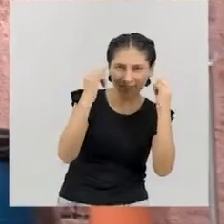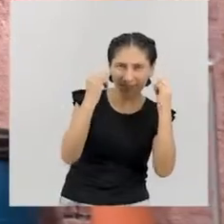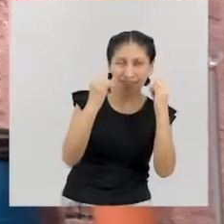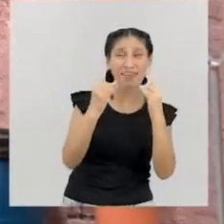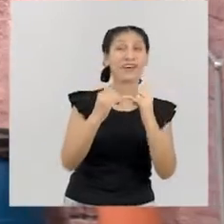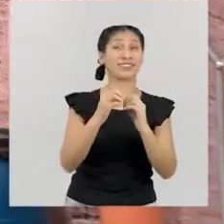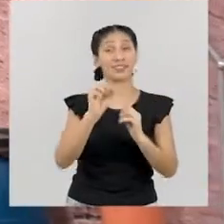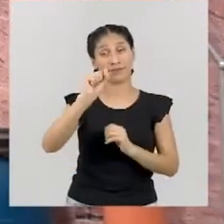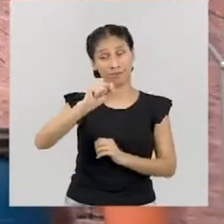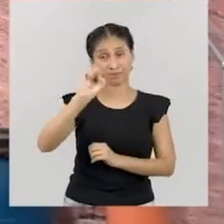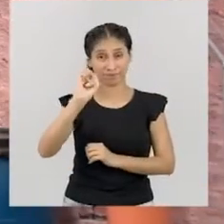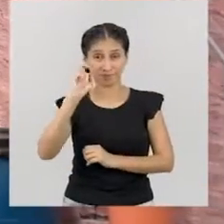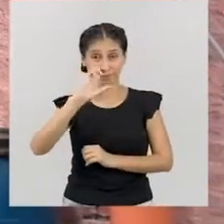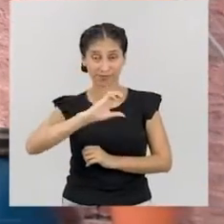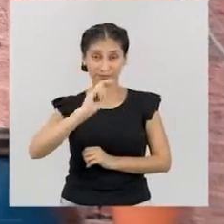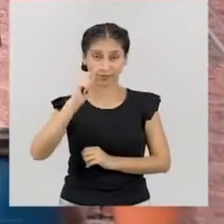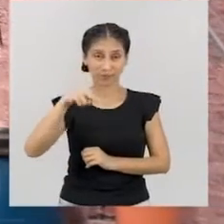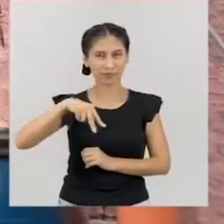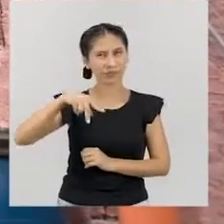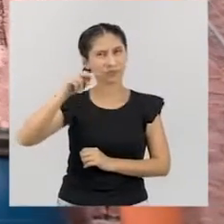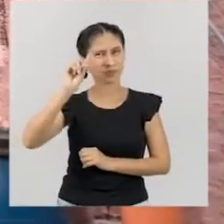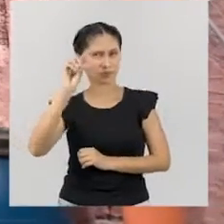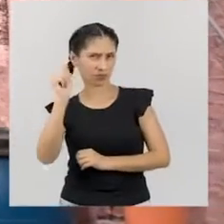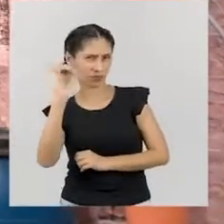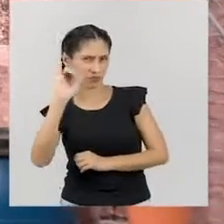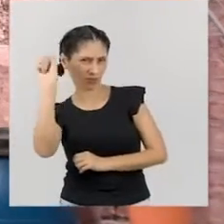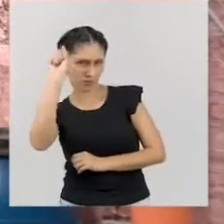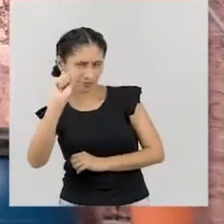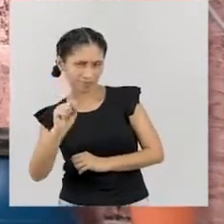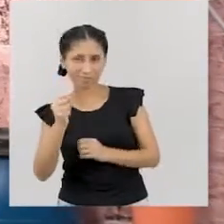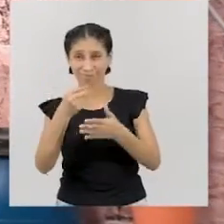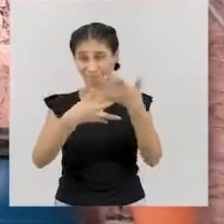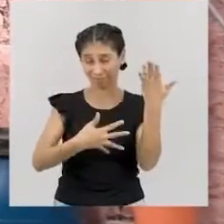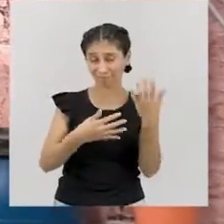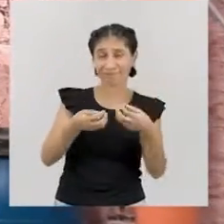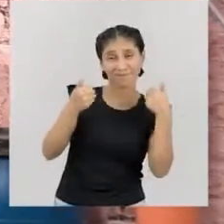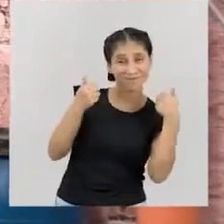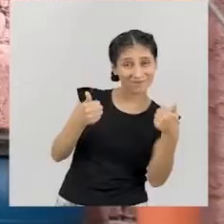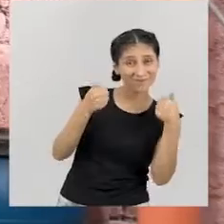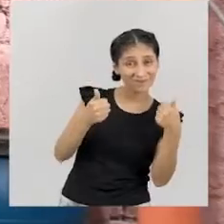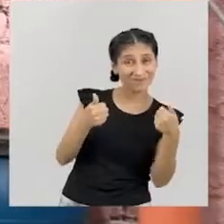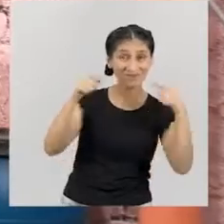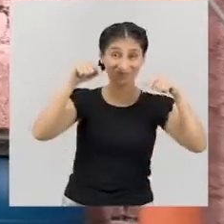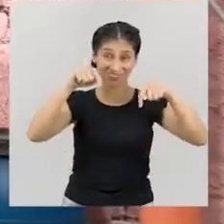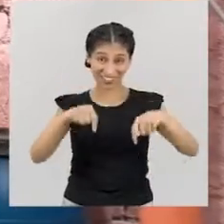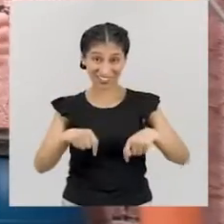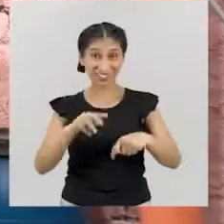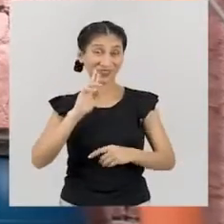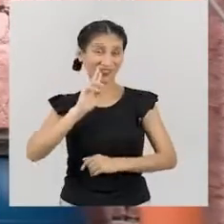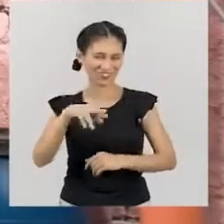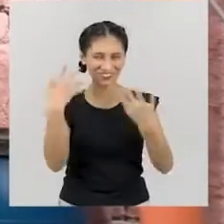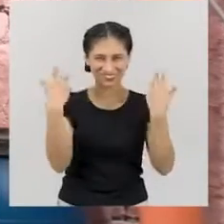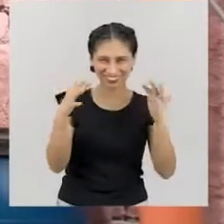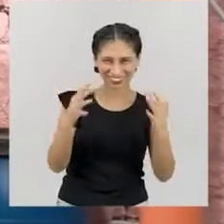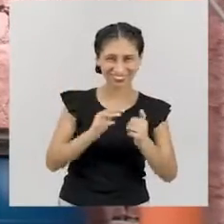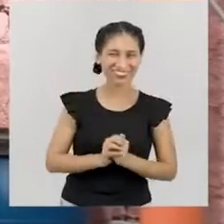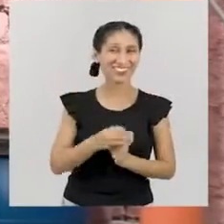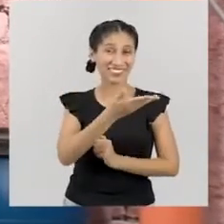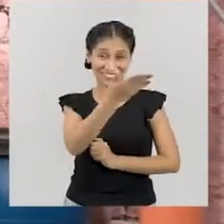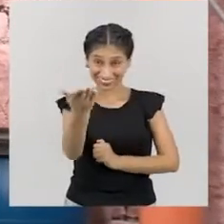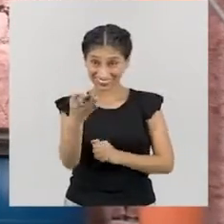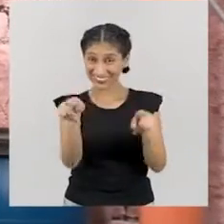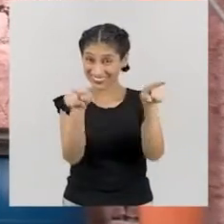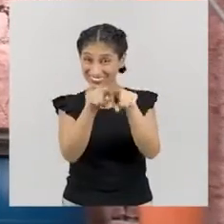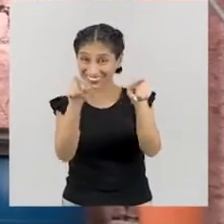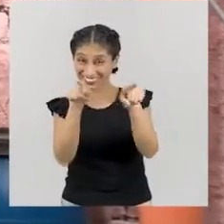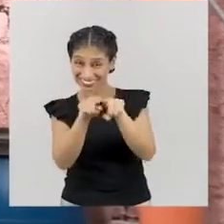texto. Aparecen como información adicional a la idea principal. Muy bien, Cori. Tenemos la respuesta. Y seguro